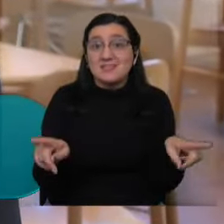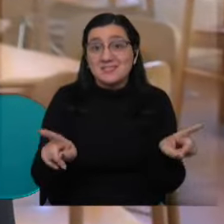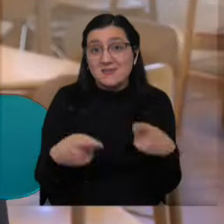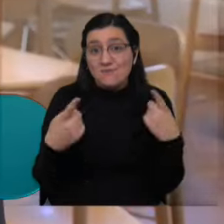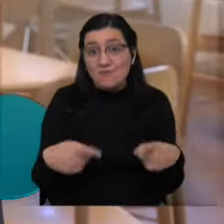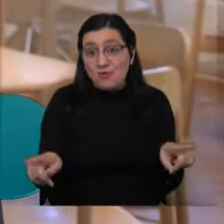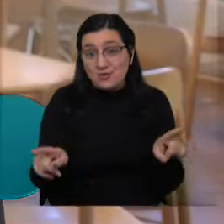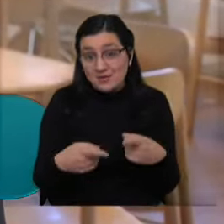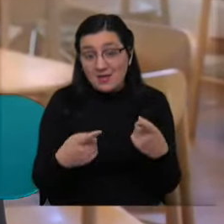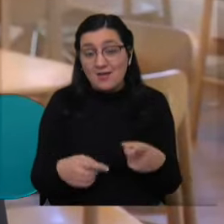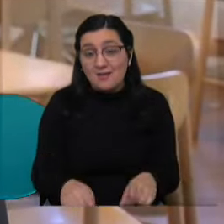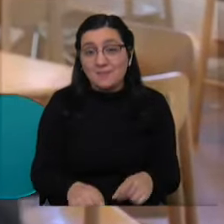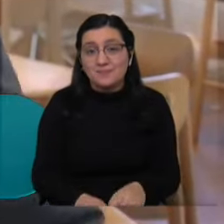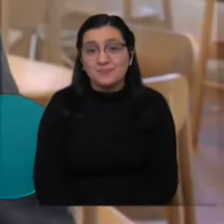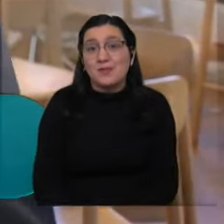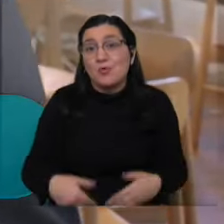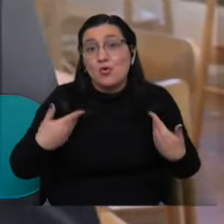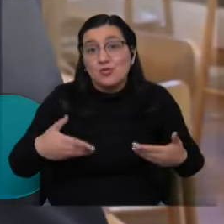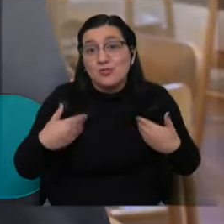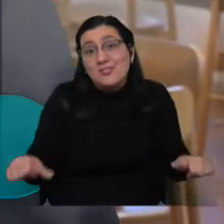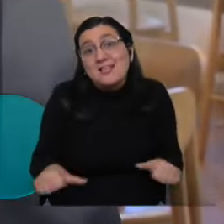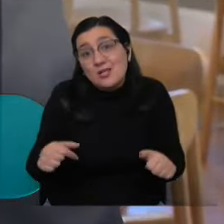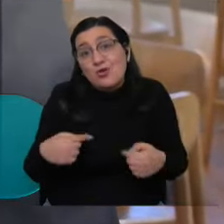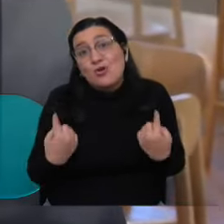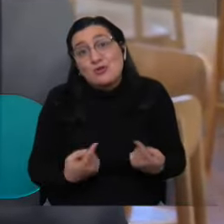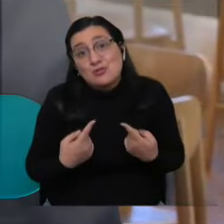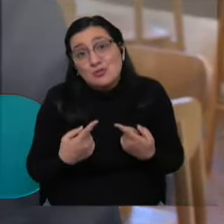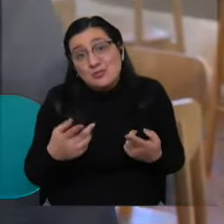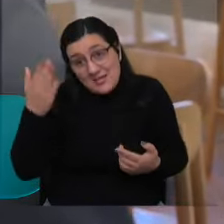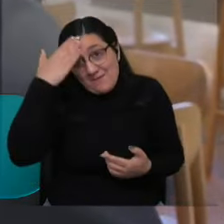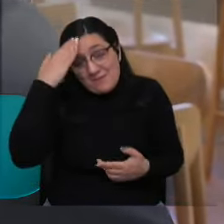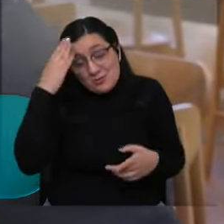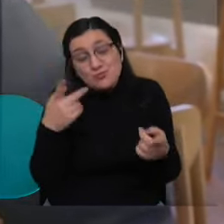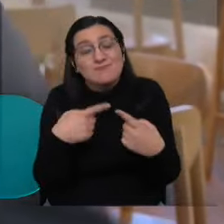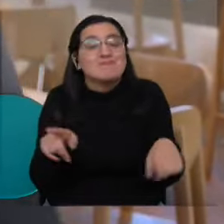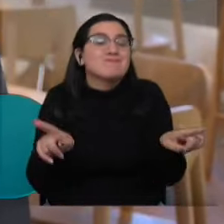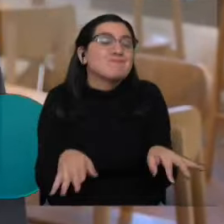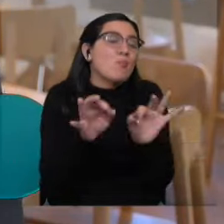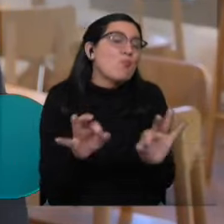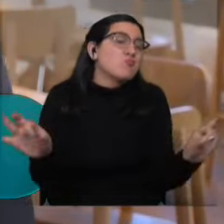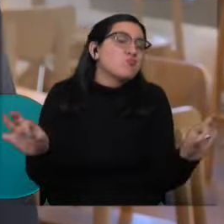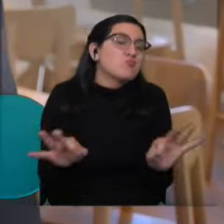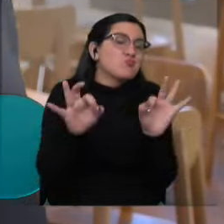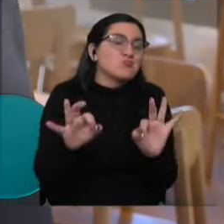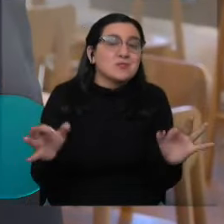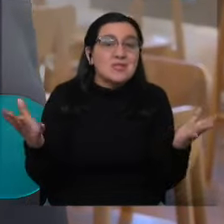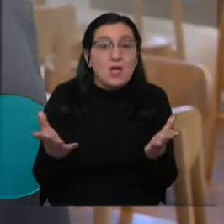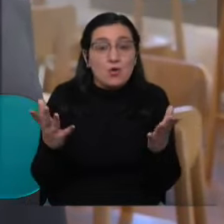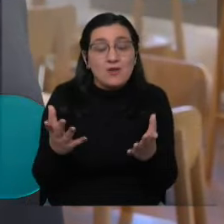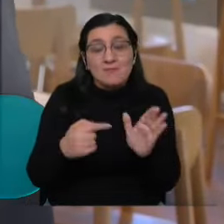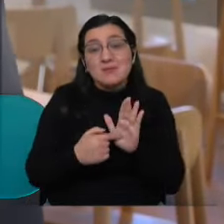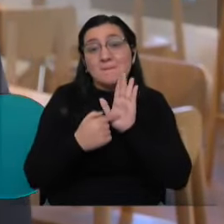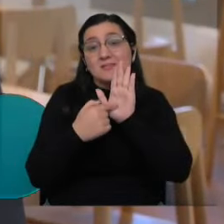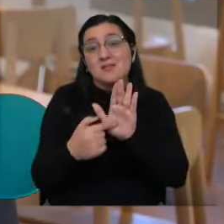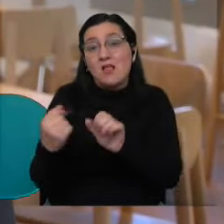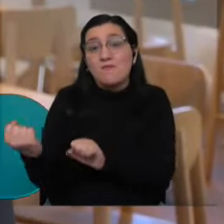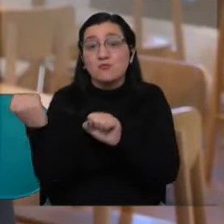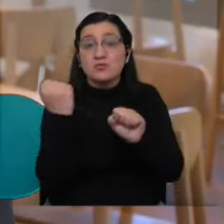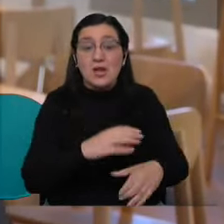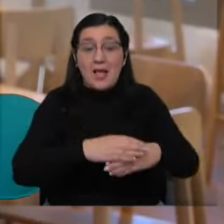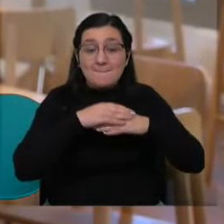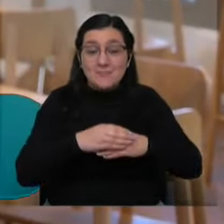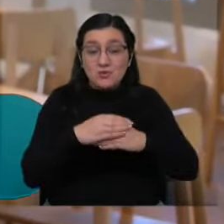del teatro Solís de hacer lo que sabemos hacer conciertos música y en este caso una gala este patrocinada por la fundación amigos del